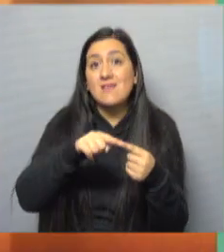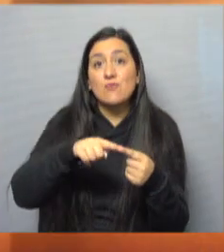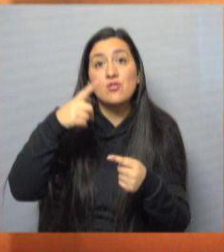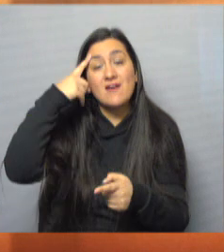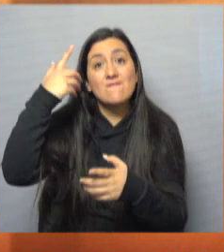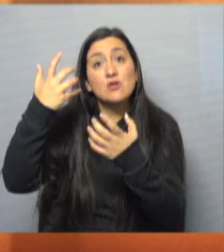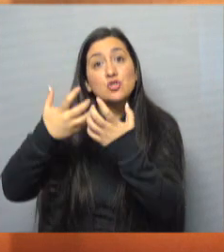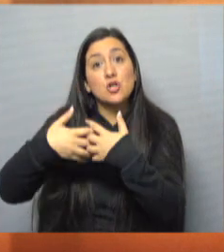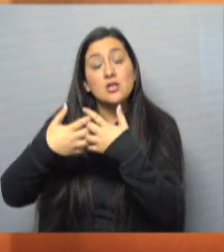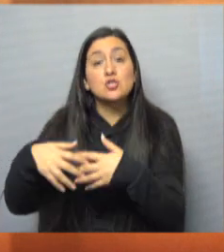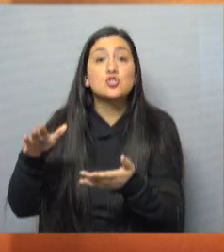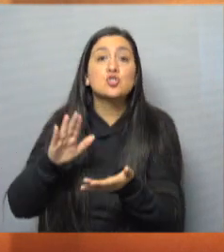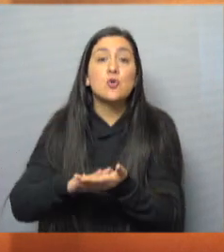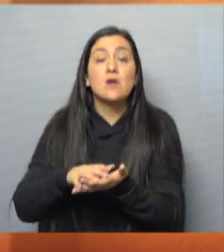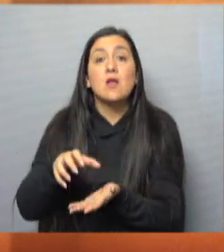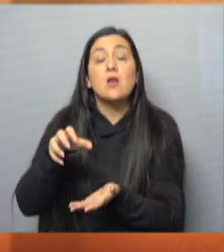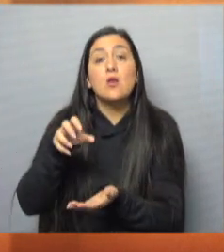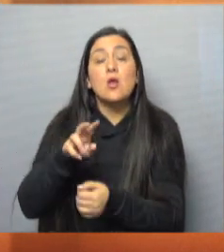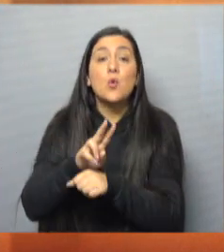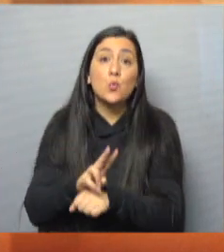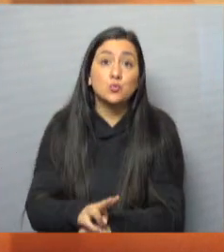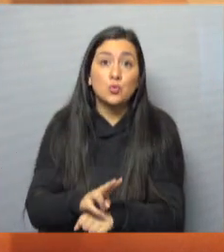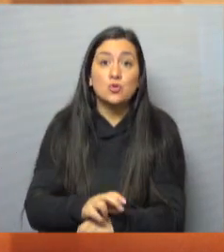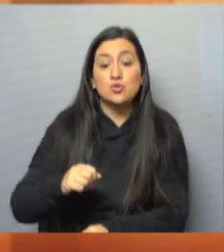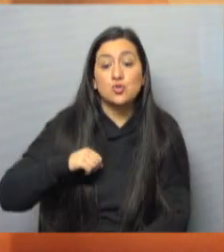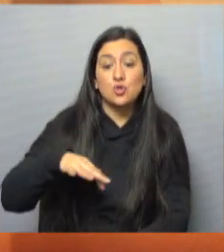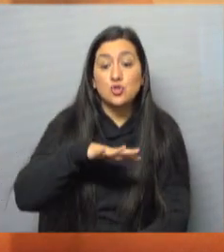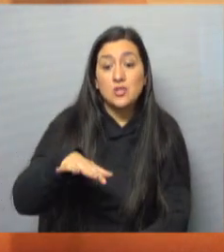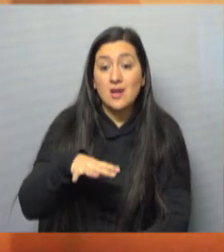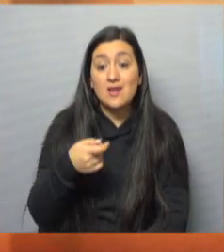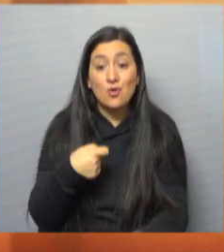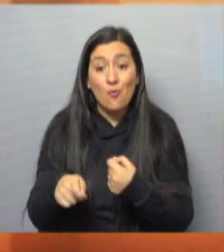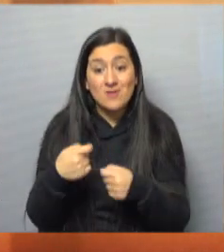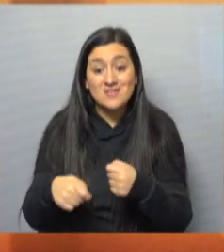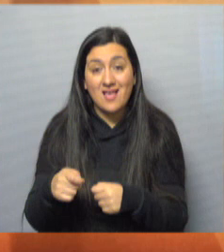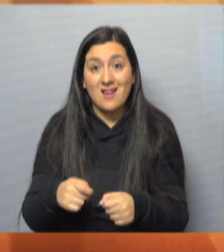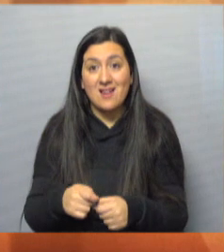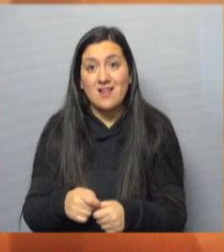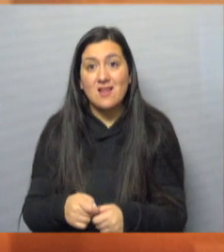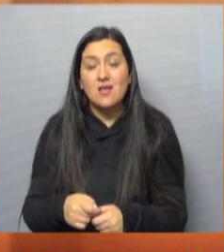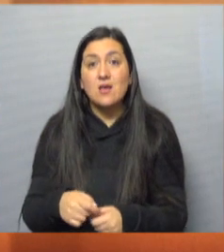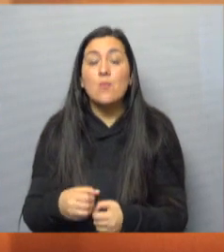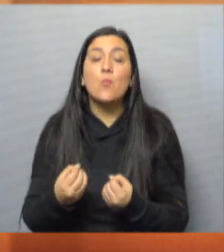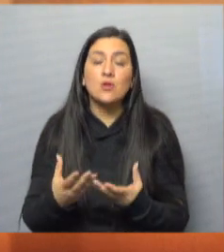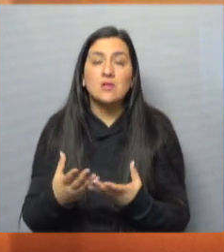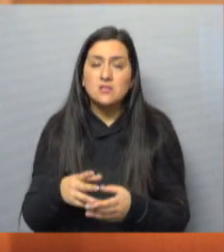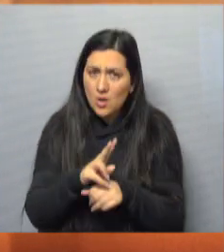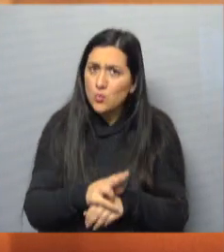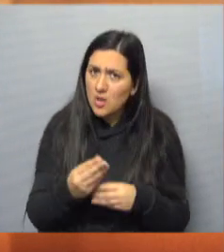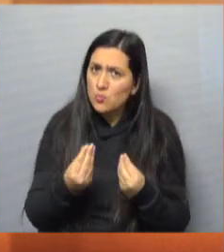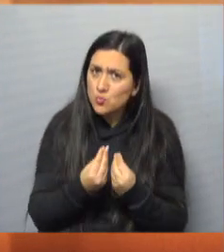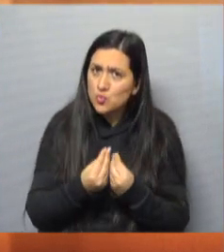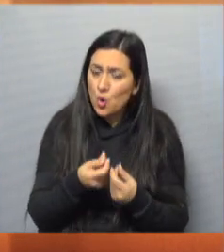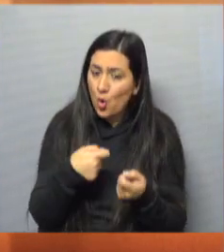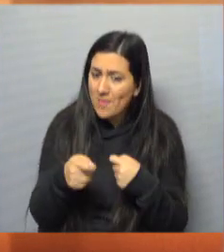sobre el uso que se le da social y comercial a los lugares patrimoniales nuestros por qué que tanto uso le damos comercial la pregunta